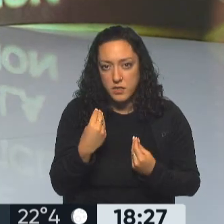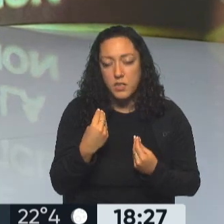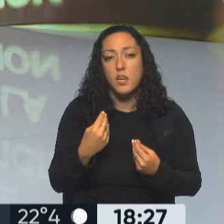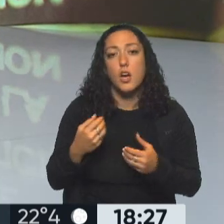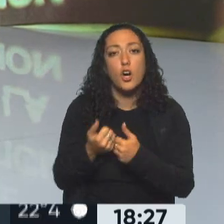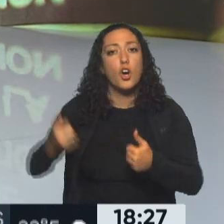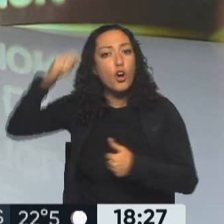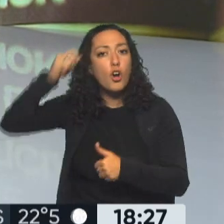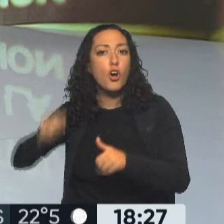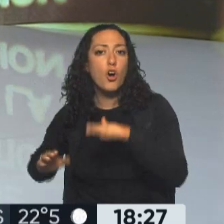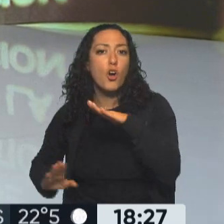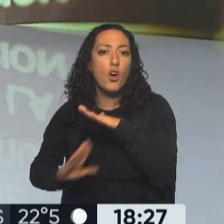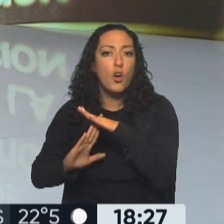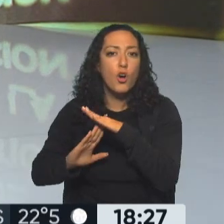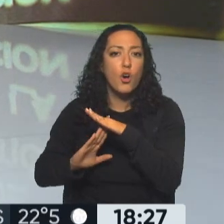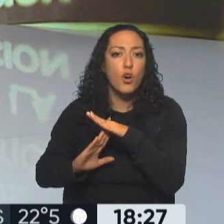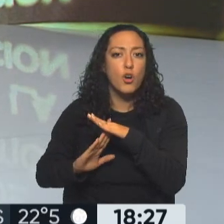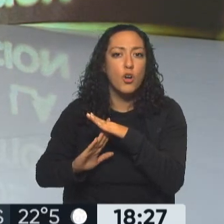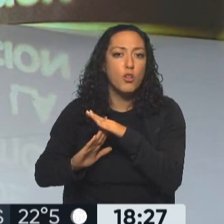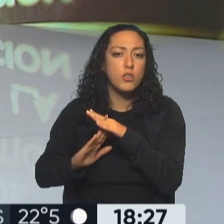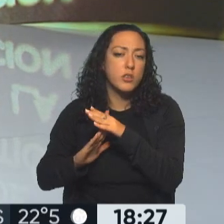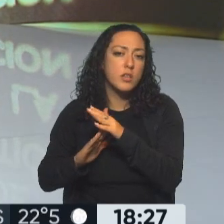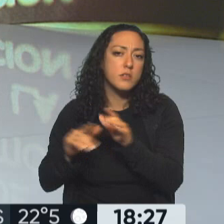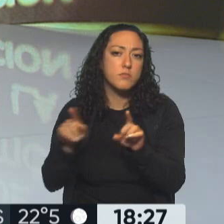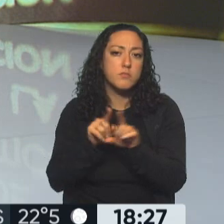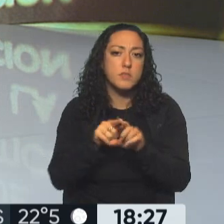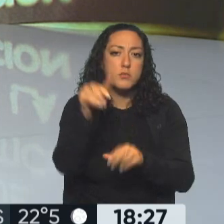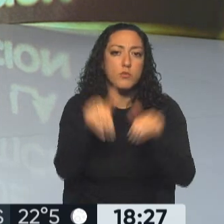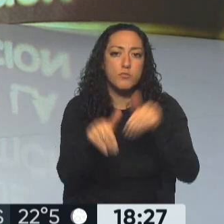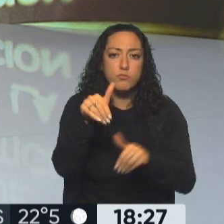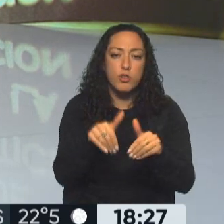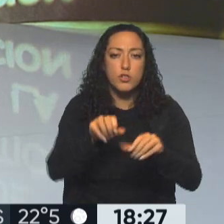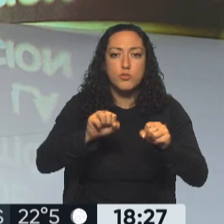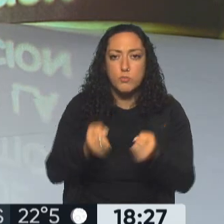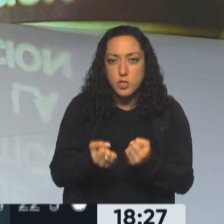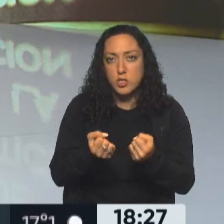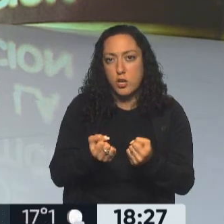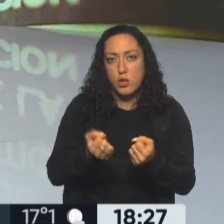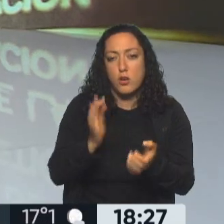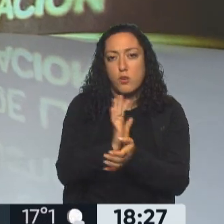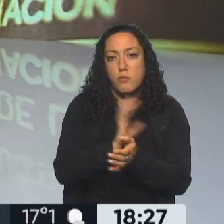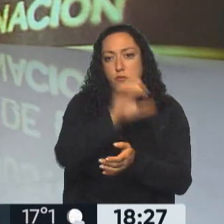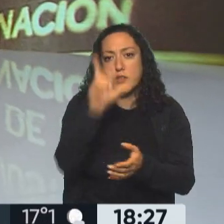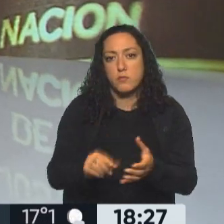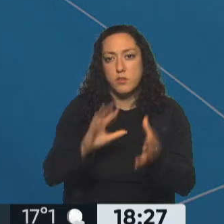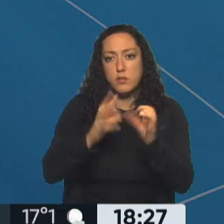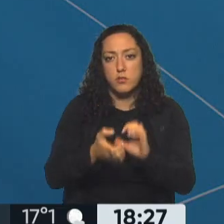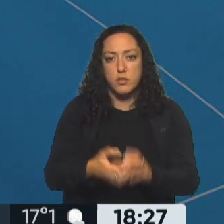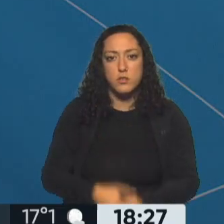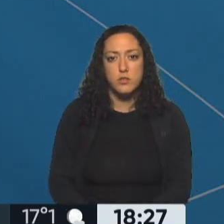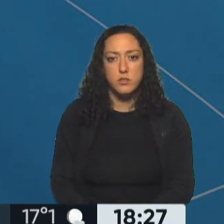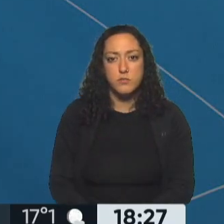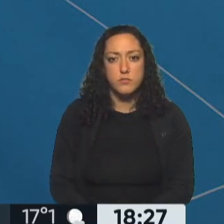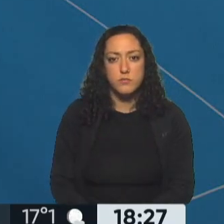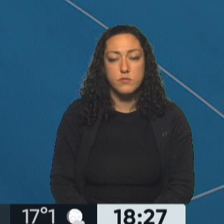Corte, a través de la suspensión de los comicios de San Juan, afecta gravemente al federalismo. Esta